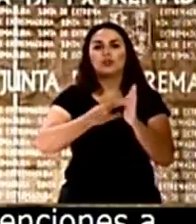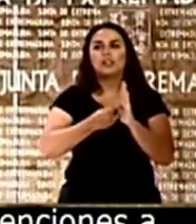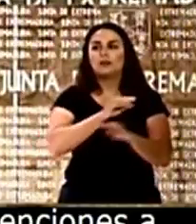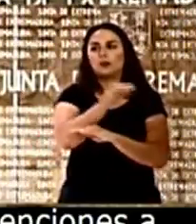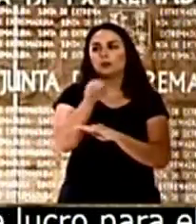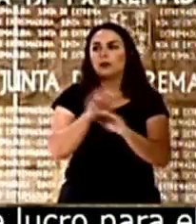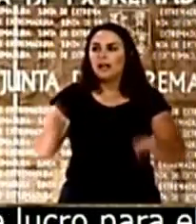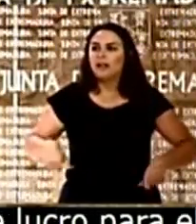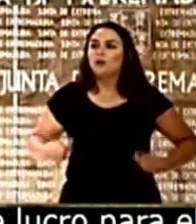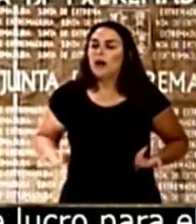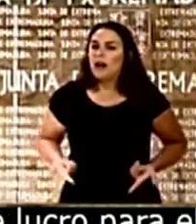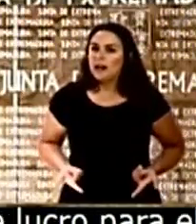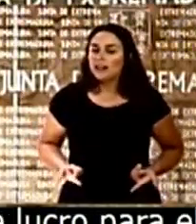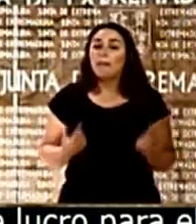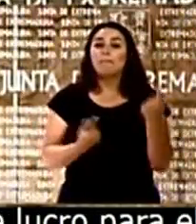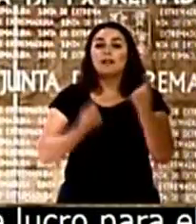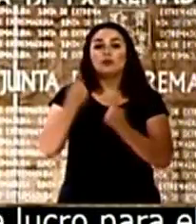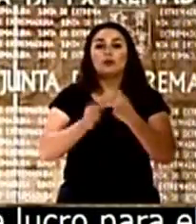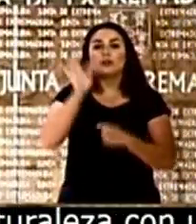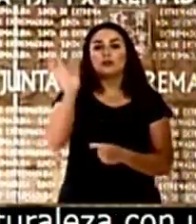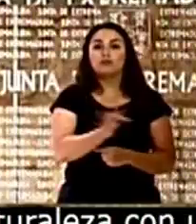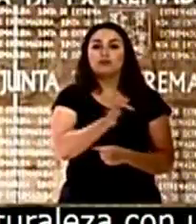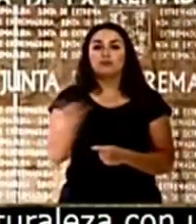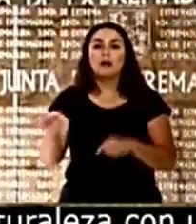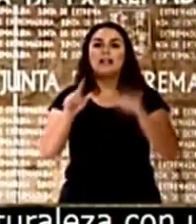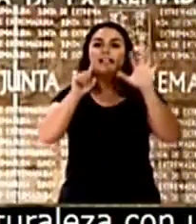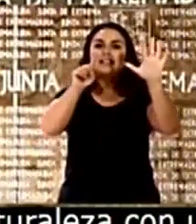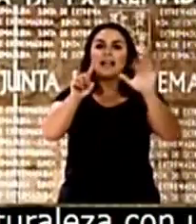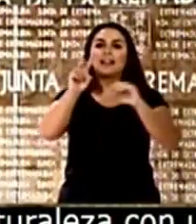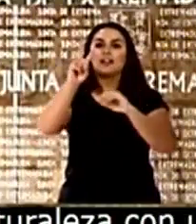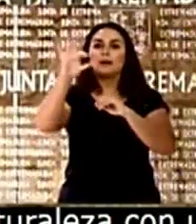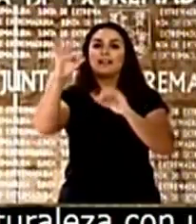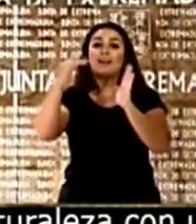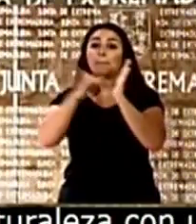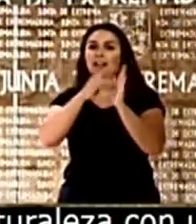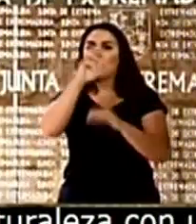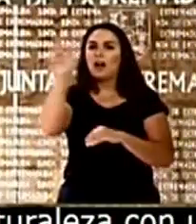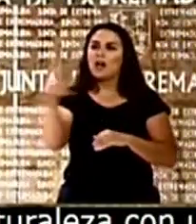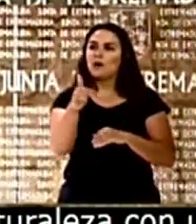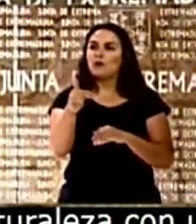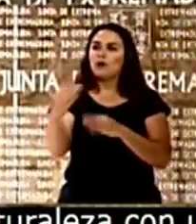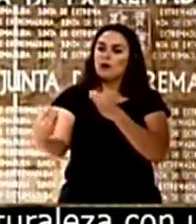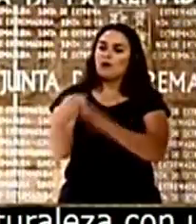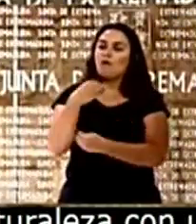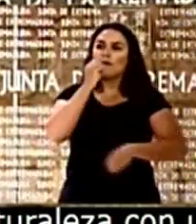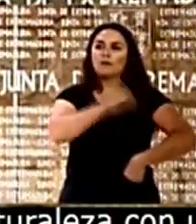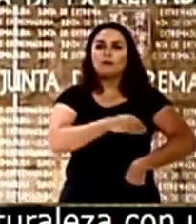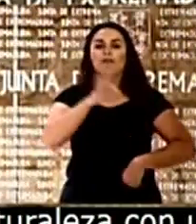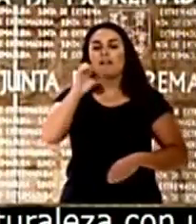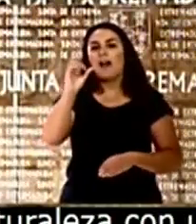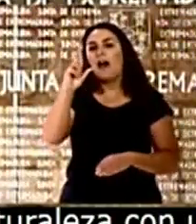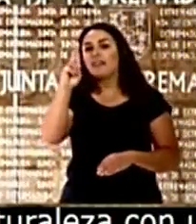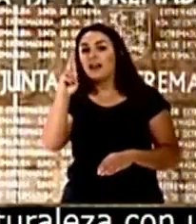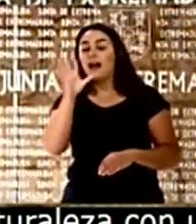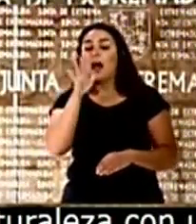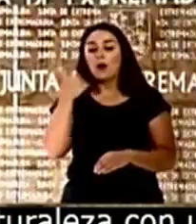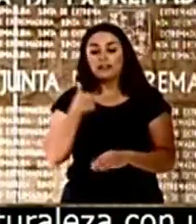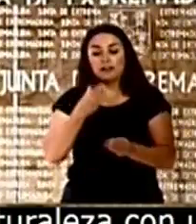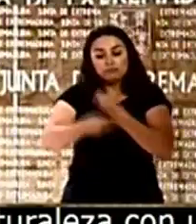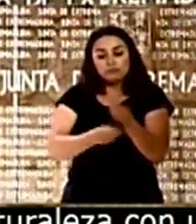de la naturaleza, con un presupuesto de 620.000 euros pertenecientes al Fondo de Financiación FEADER, y que esta